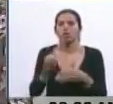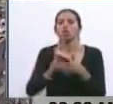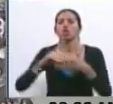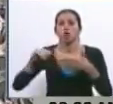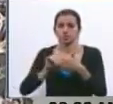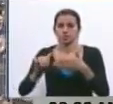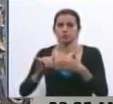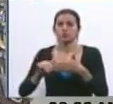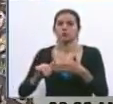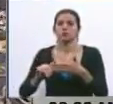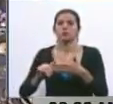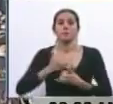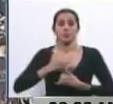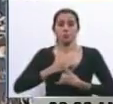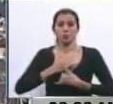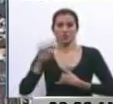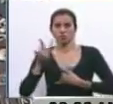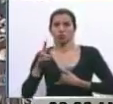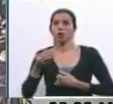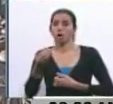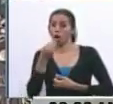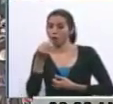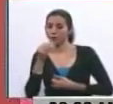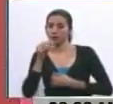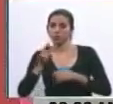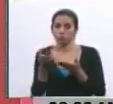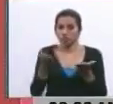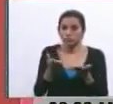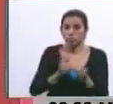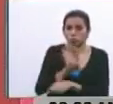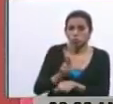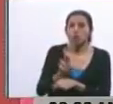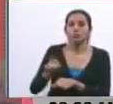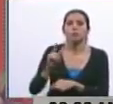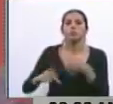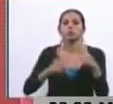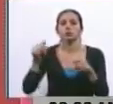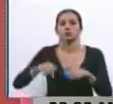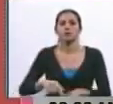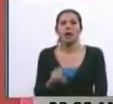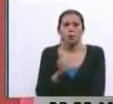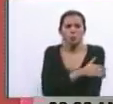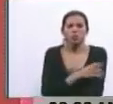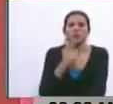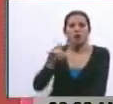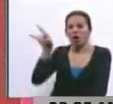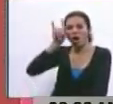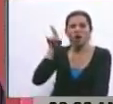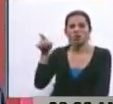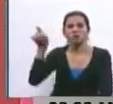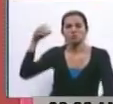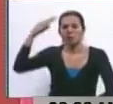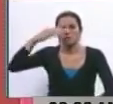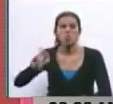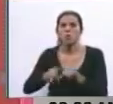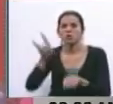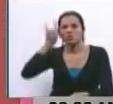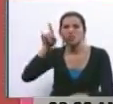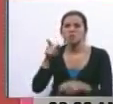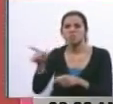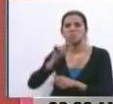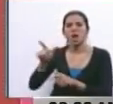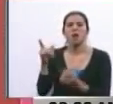producir lo que nosotros consumimos. Jacqueline, ¿por qué está orientada ahora la oposición venezolana en satanizar el trabajo de la Fuerza Armada Nacional Bolivariana por esta nueva estrategia